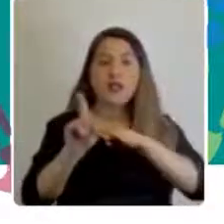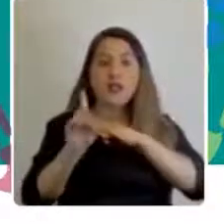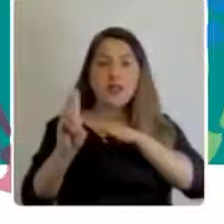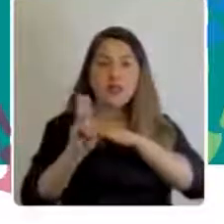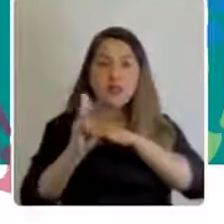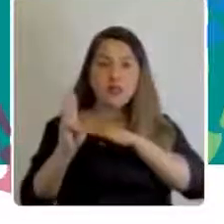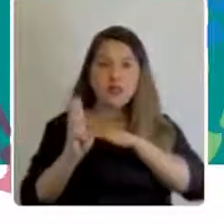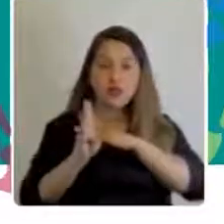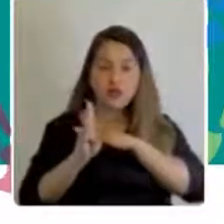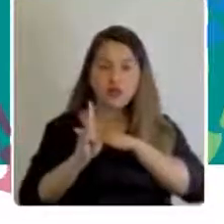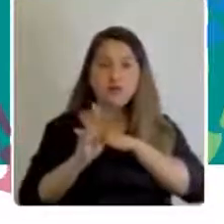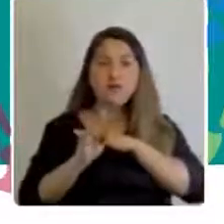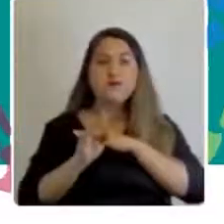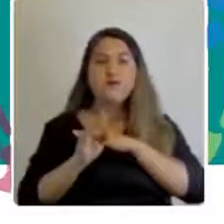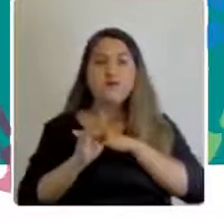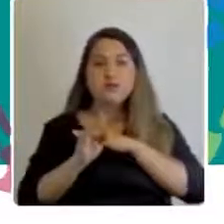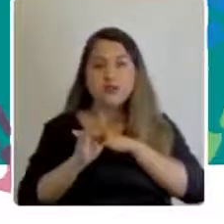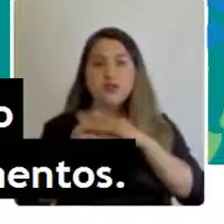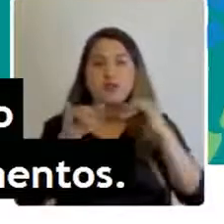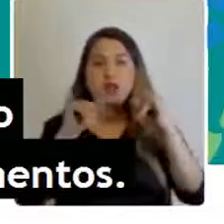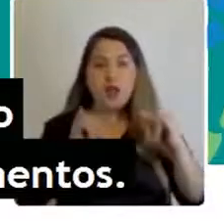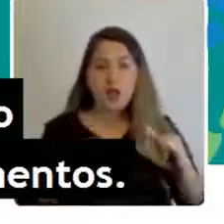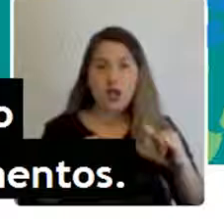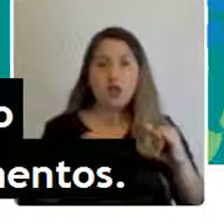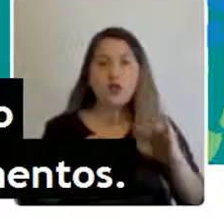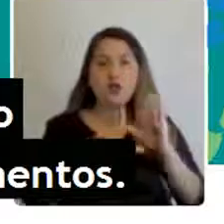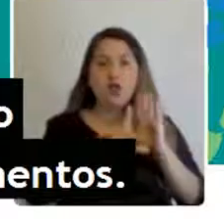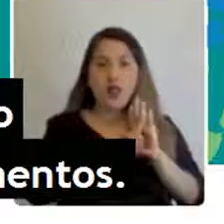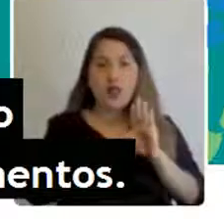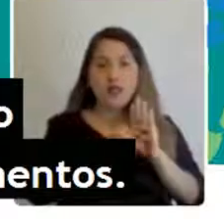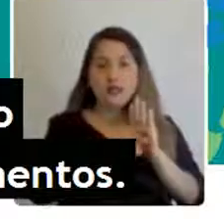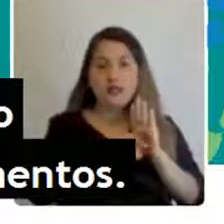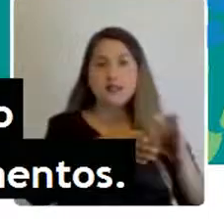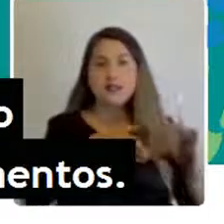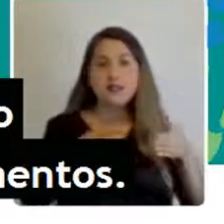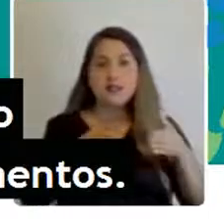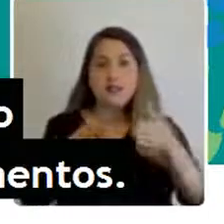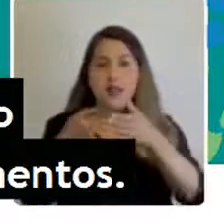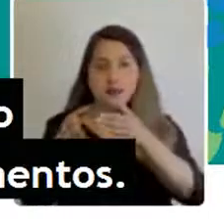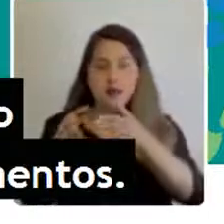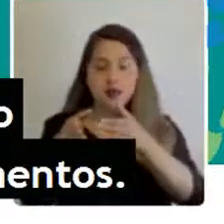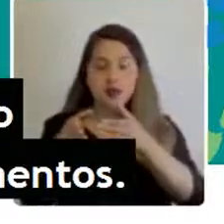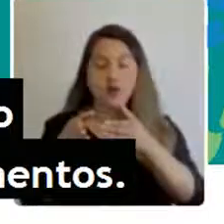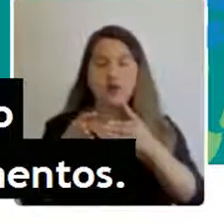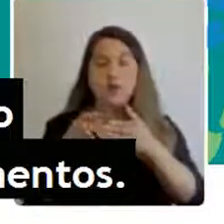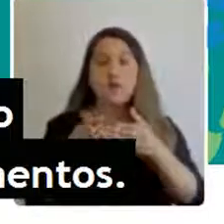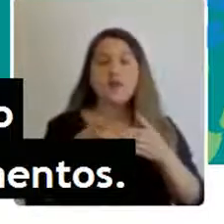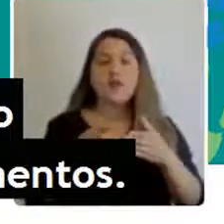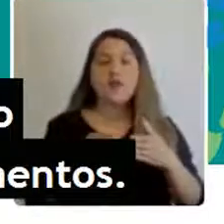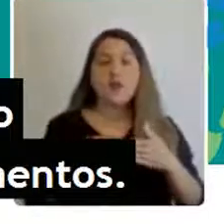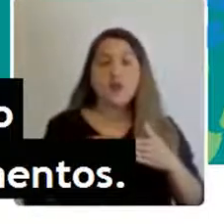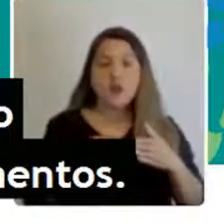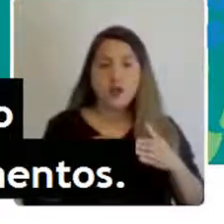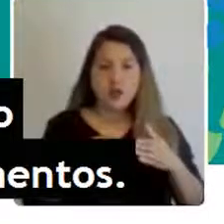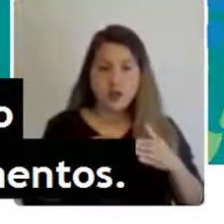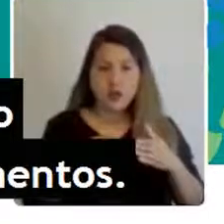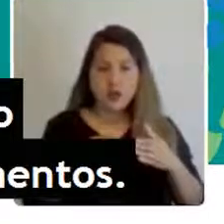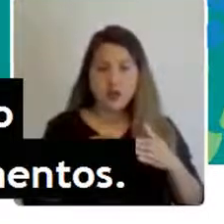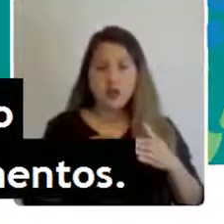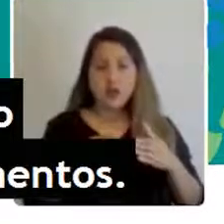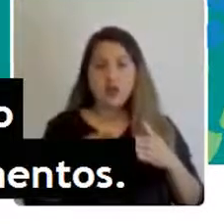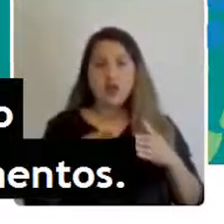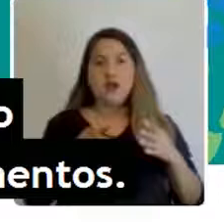una eventual ley, si es que ese es el camino que eventualmente el legislador encuentra oportuno, debiera tener